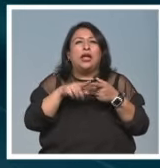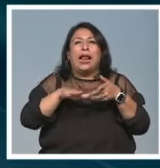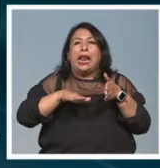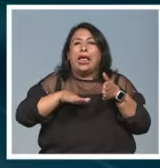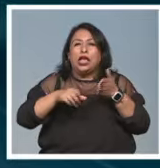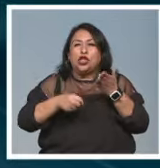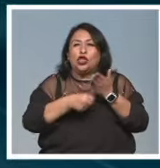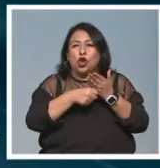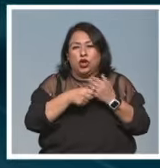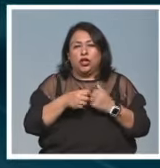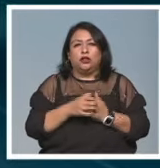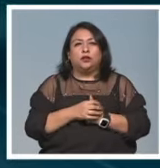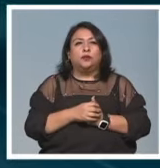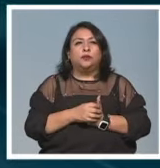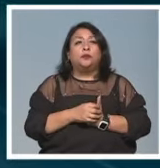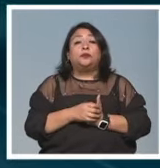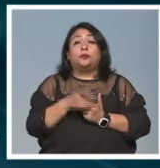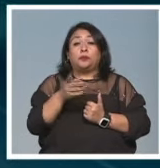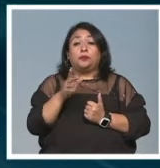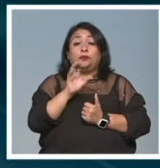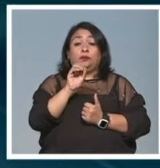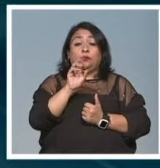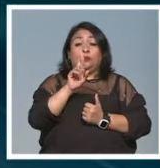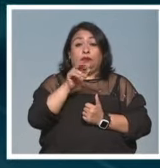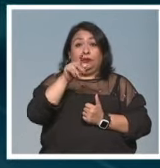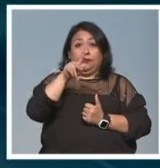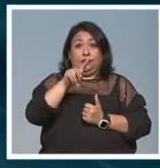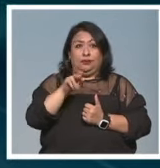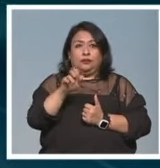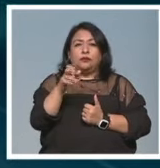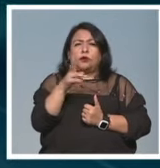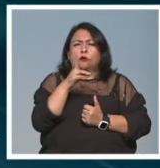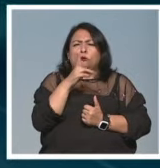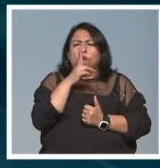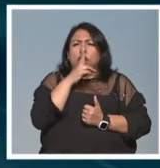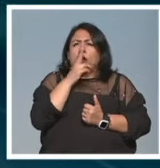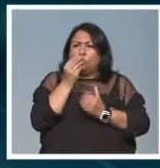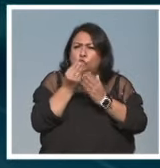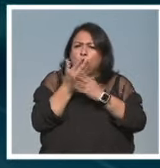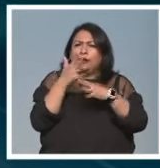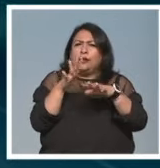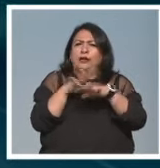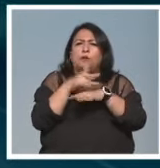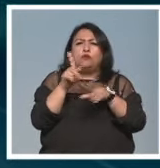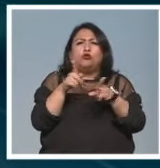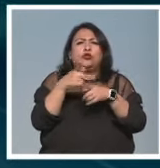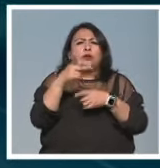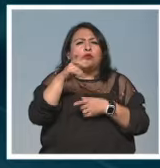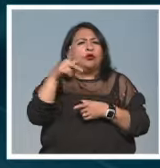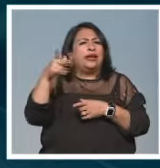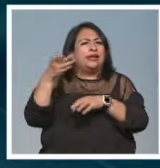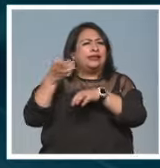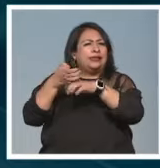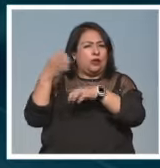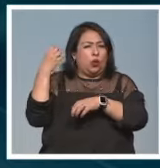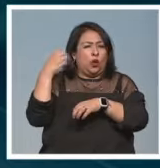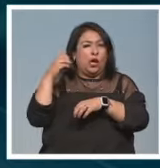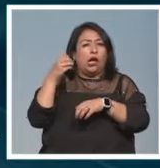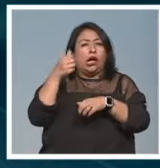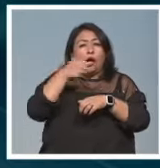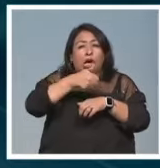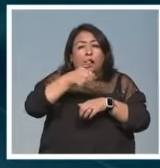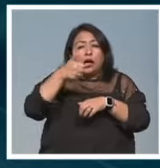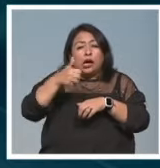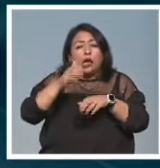electrónicos. La Orquesta Primavera no solo preserva, sino renueva la música popular de su estado y con cada